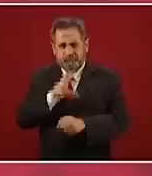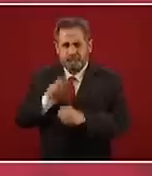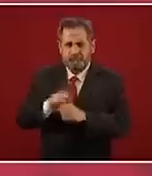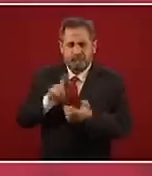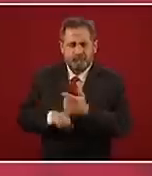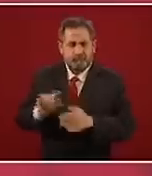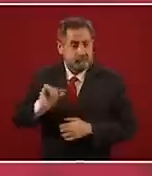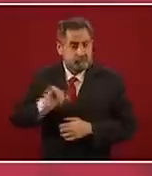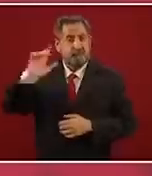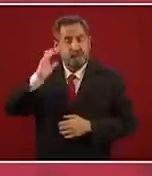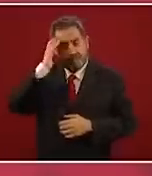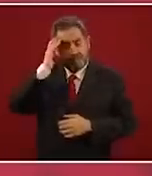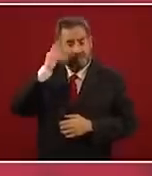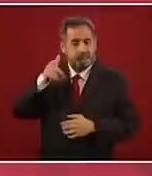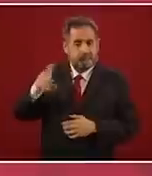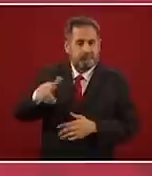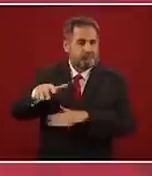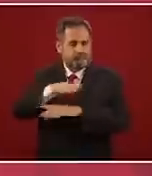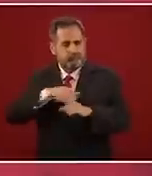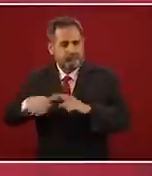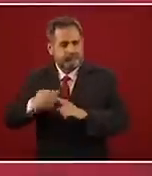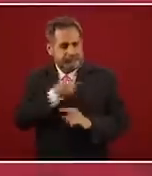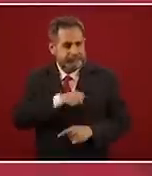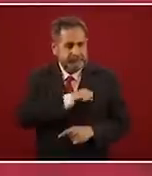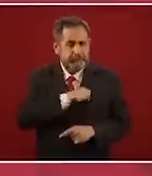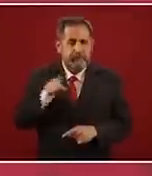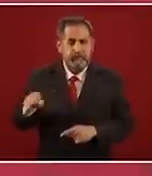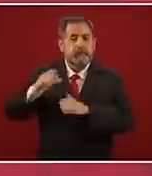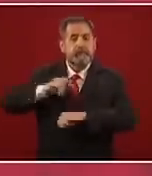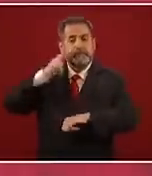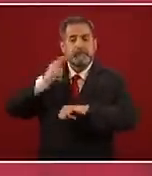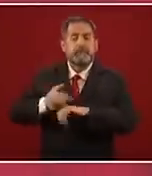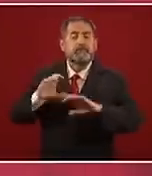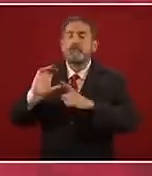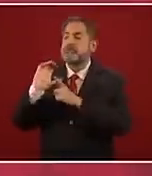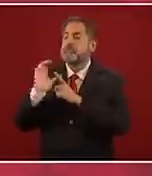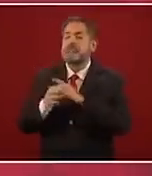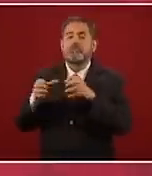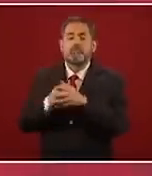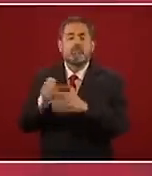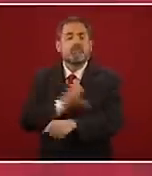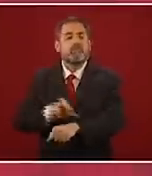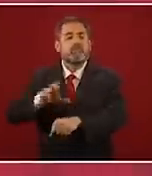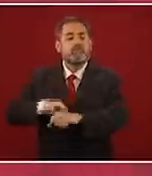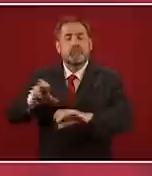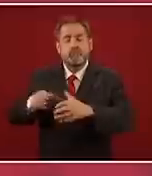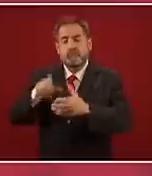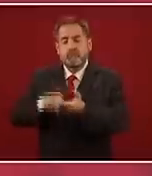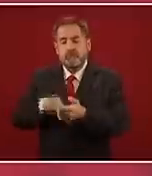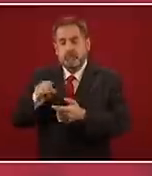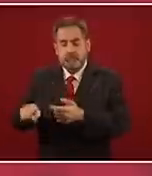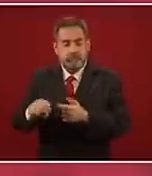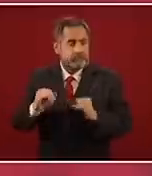con prestigio en el sector salud, es el titular de la comisión coordinadora de